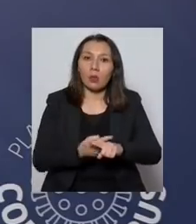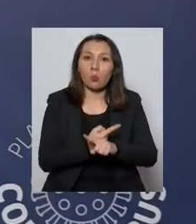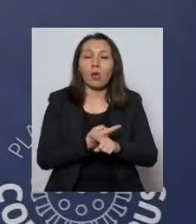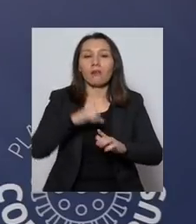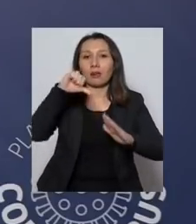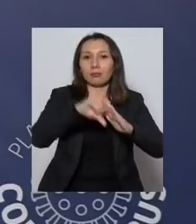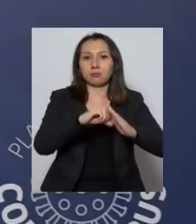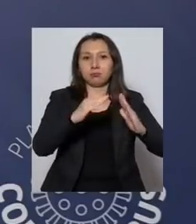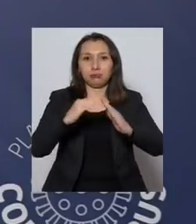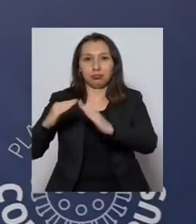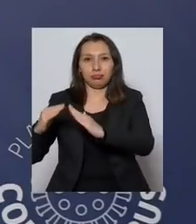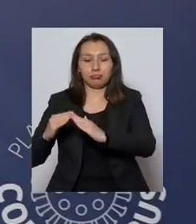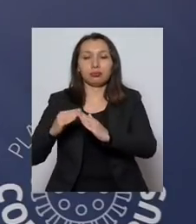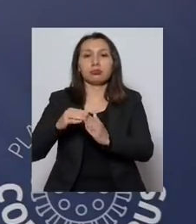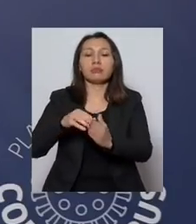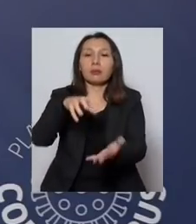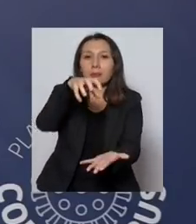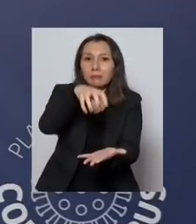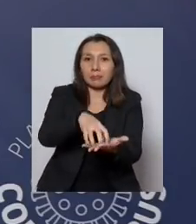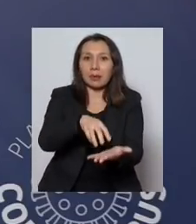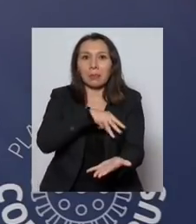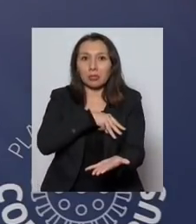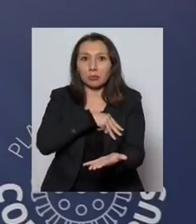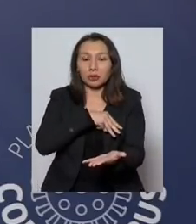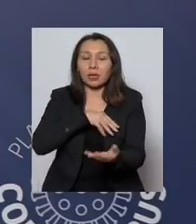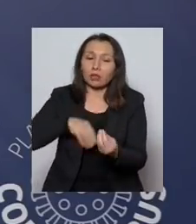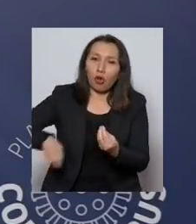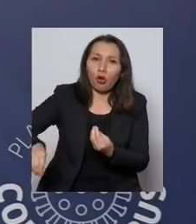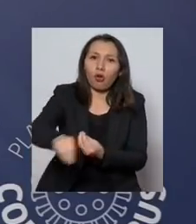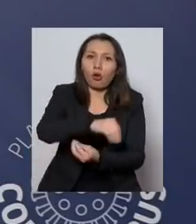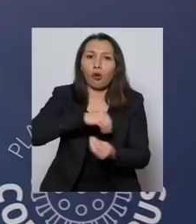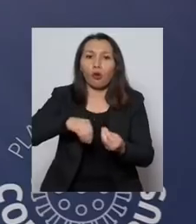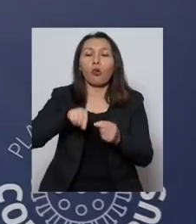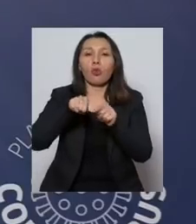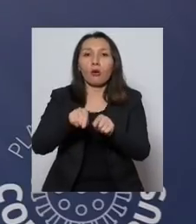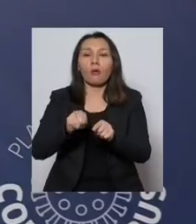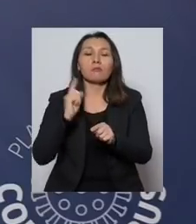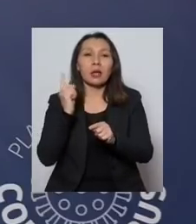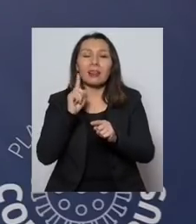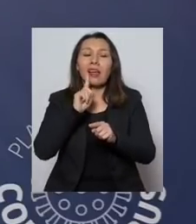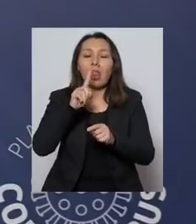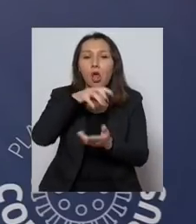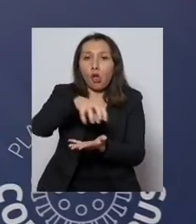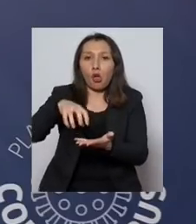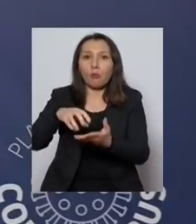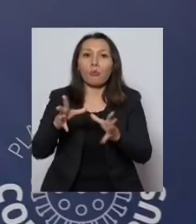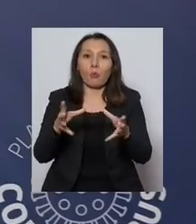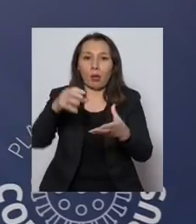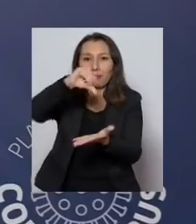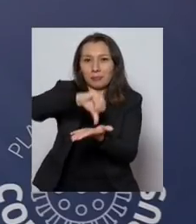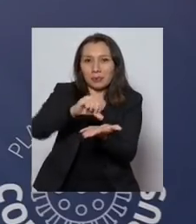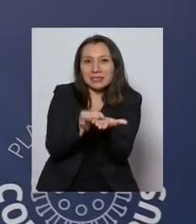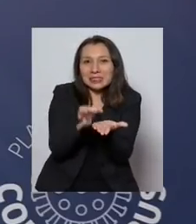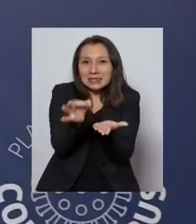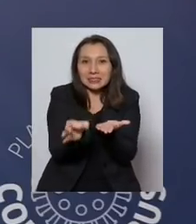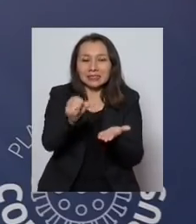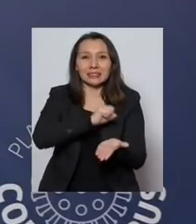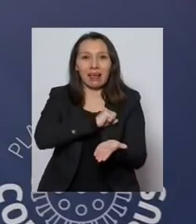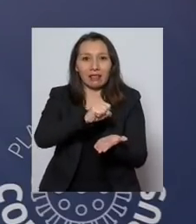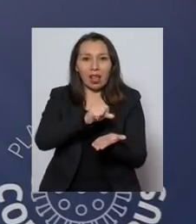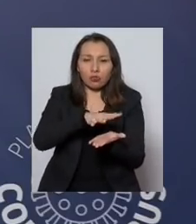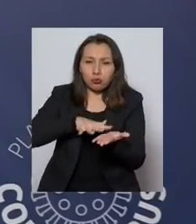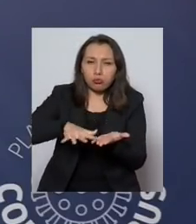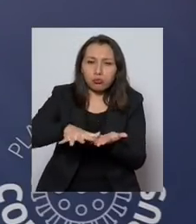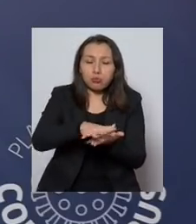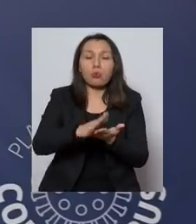la cuarentena para la región metropolitana, en particular las comunas que integran la provincia de Santiago,